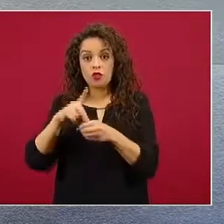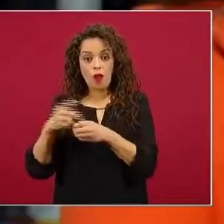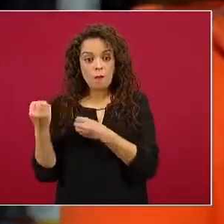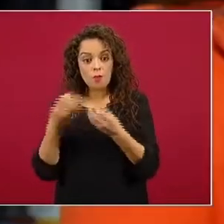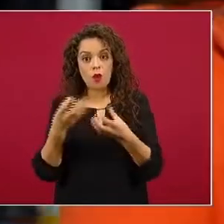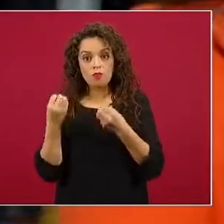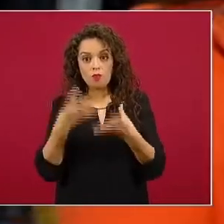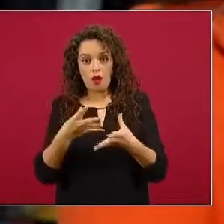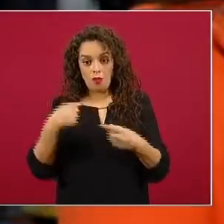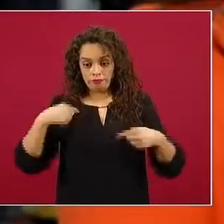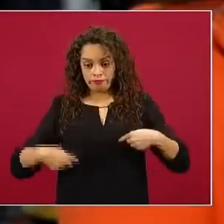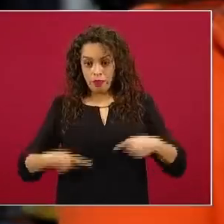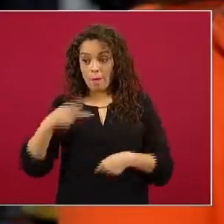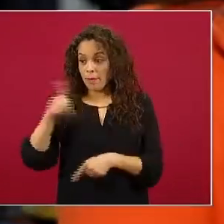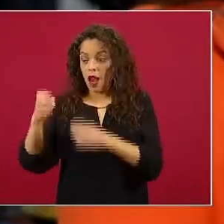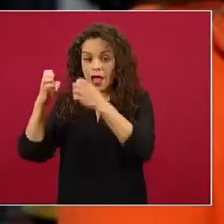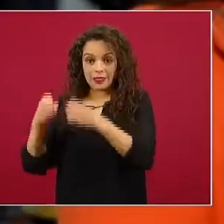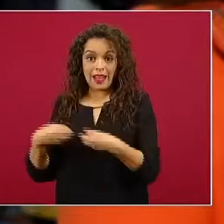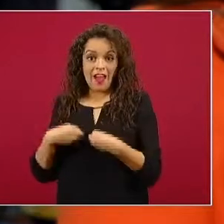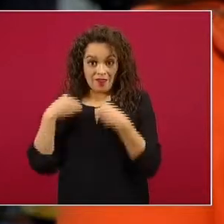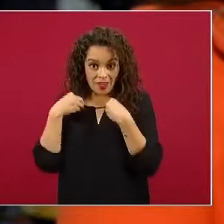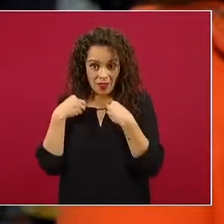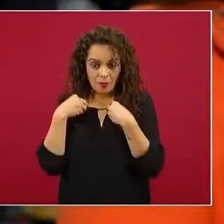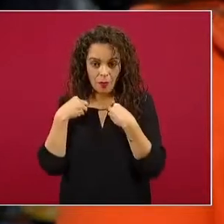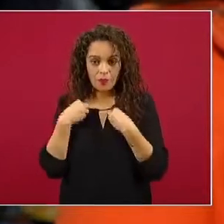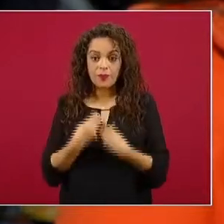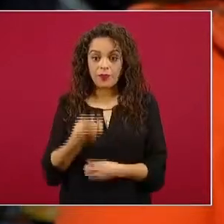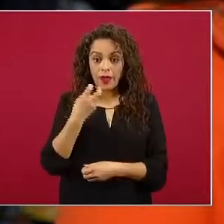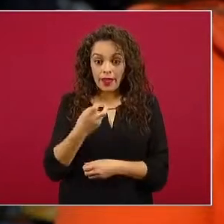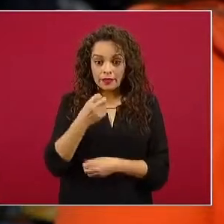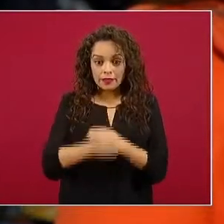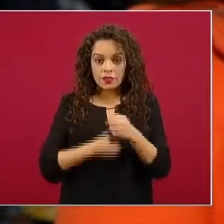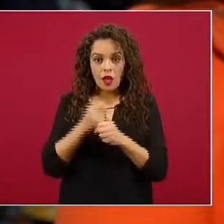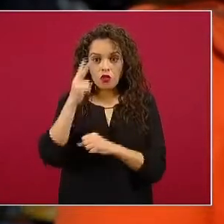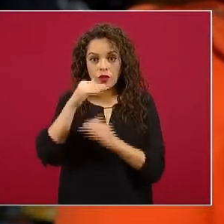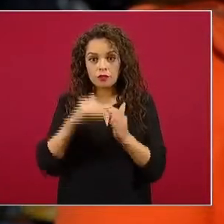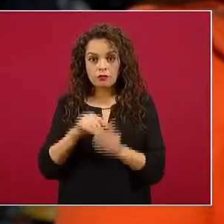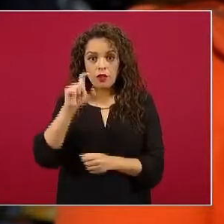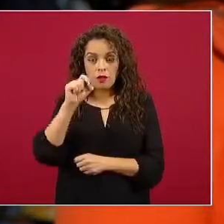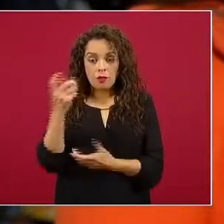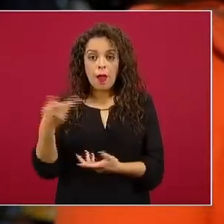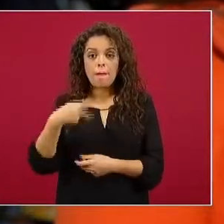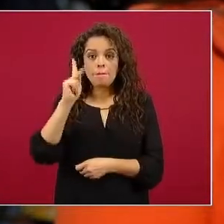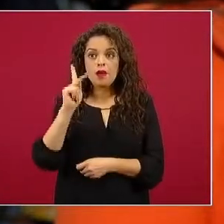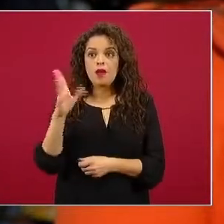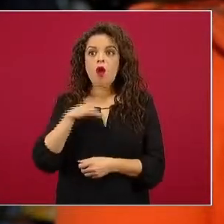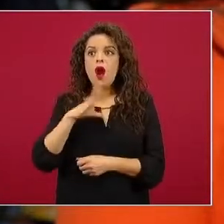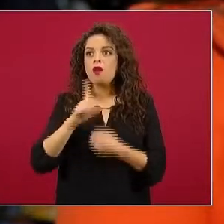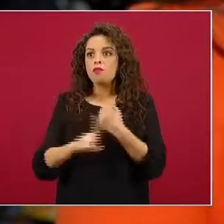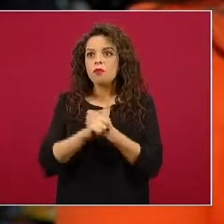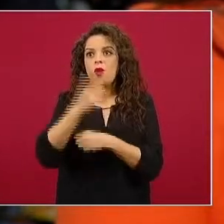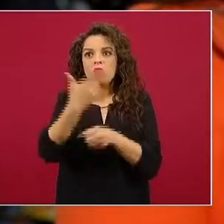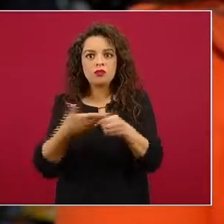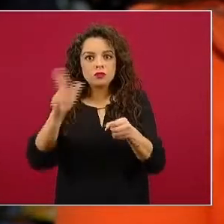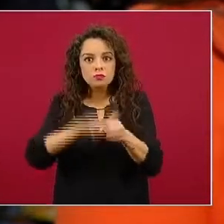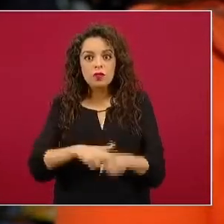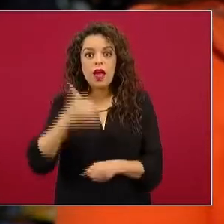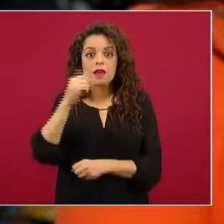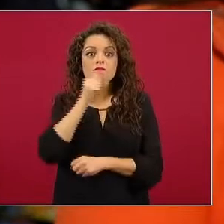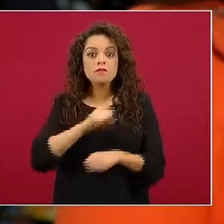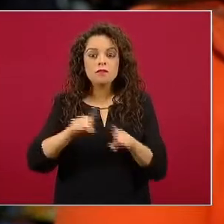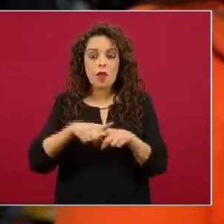ustedes una caída durante esta campaña, en este 2020, dadas las condiciones de los hospitales, pero también el temor de los